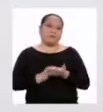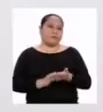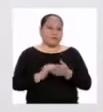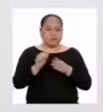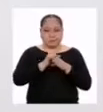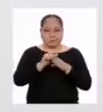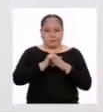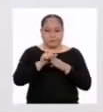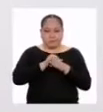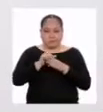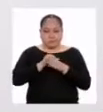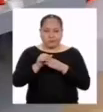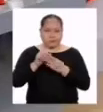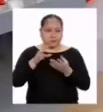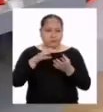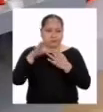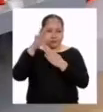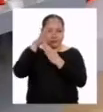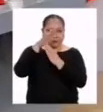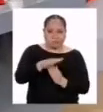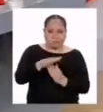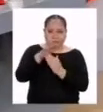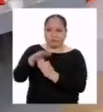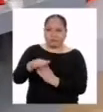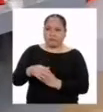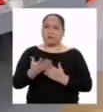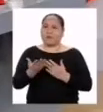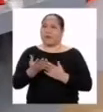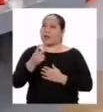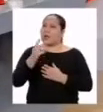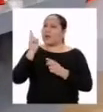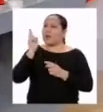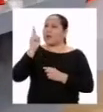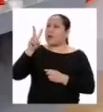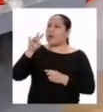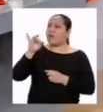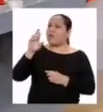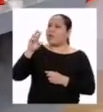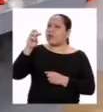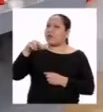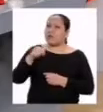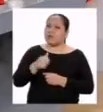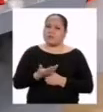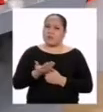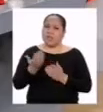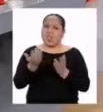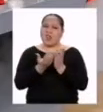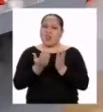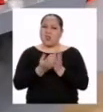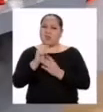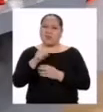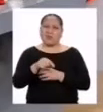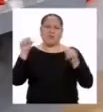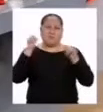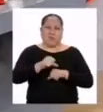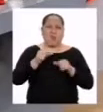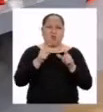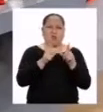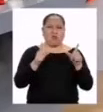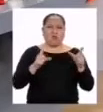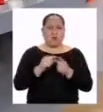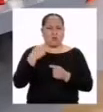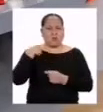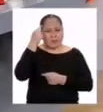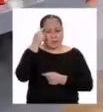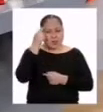prácticas discriminatorias. Pucha, profesora Virna, pero a veces el colegio es más bien el peor lugar, porque creo que